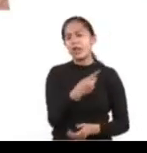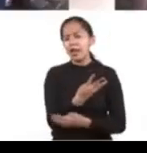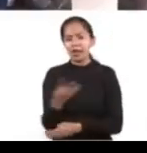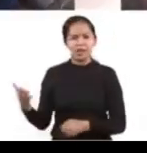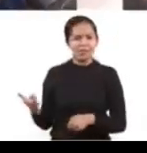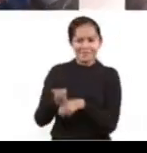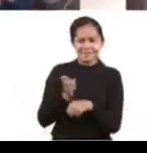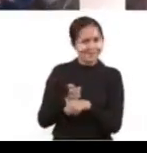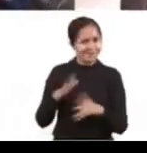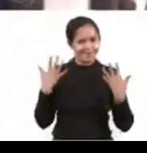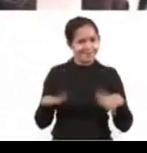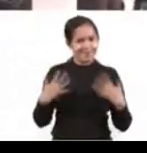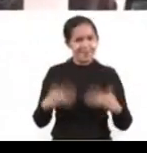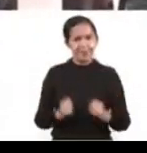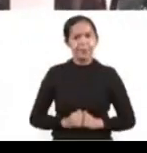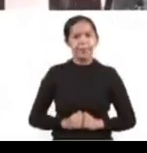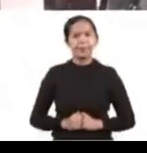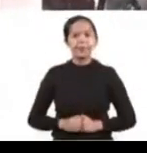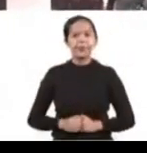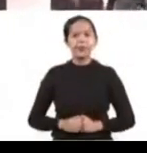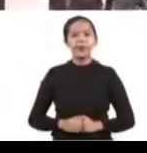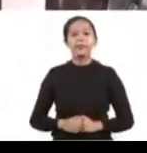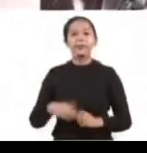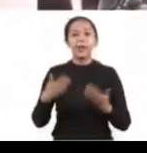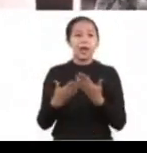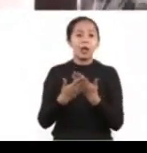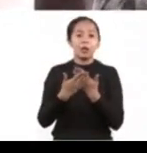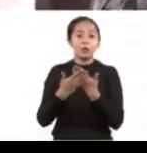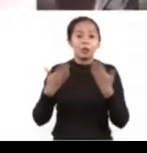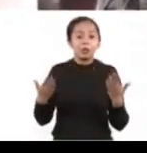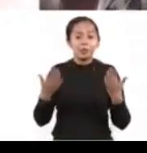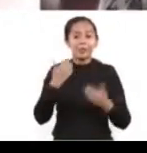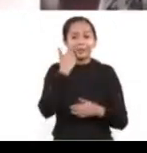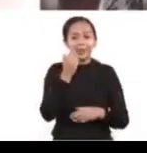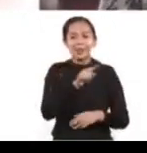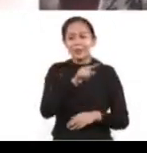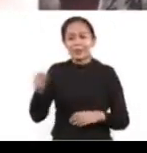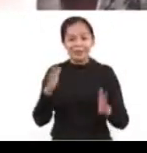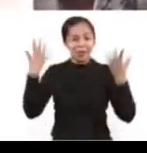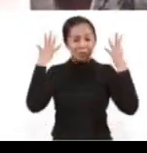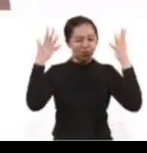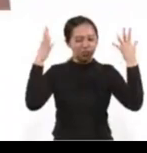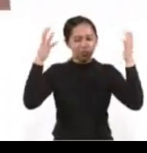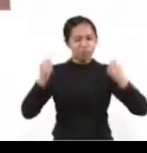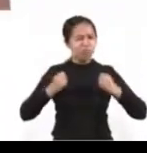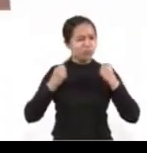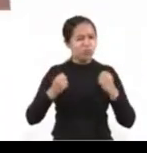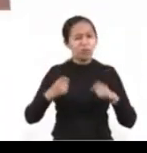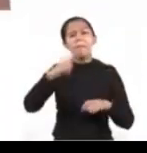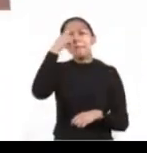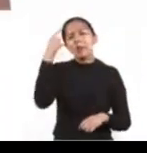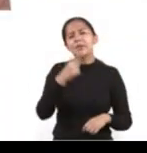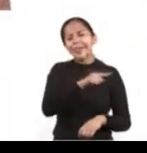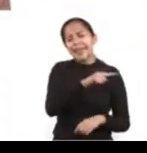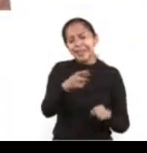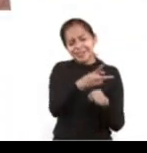personalidades. Muchísimas gracias. Pero queremos escuchar todavía más. ¡Fuerte ese aplauso para nuestros campeones